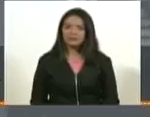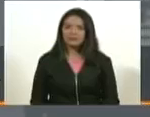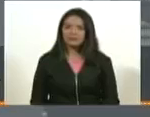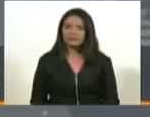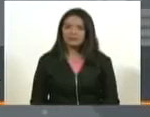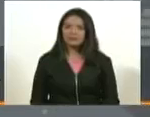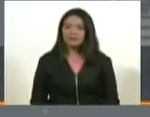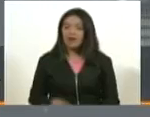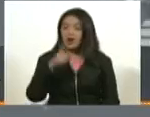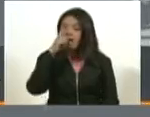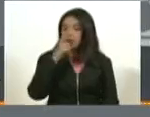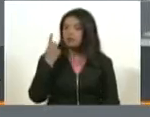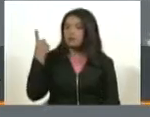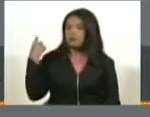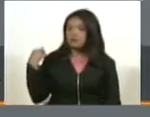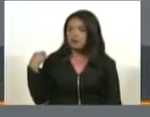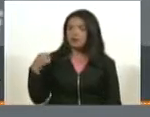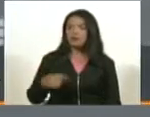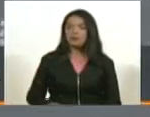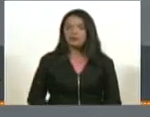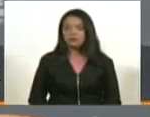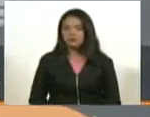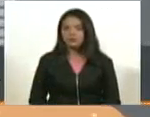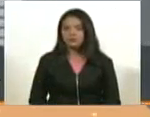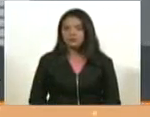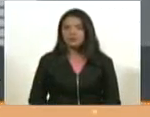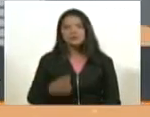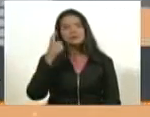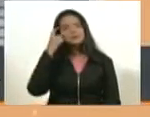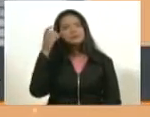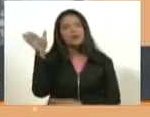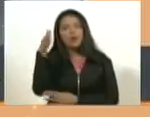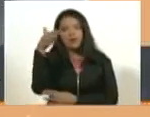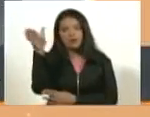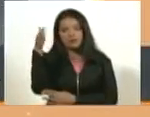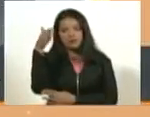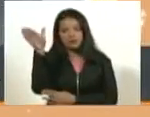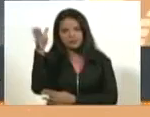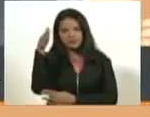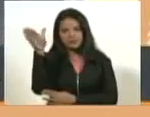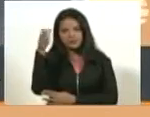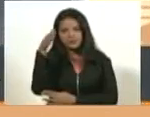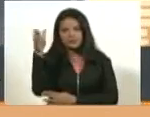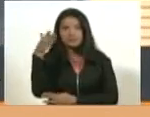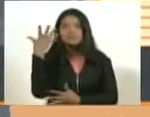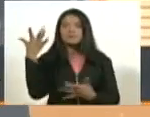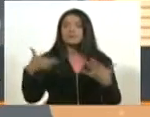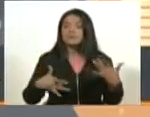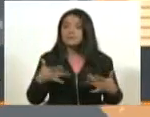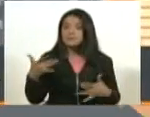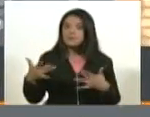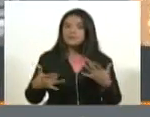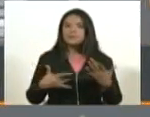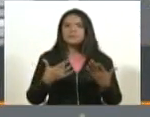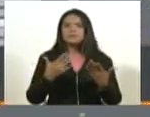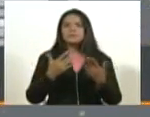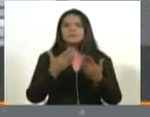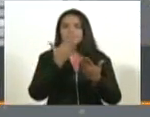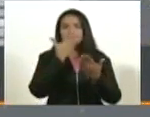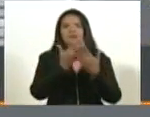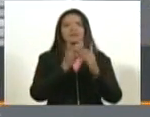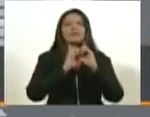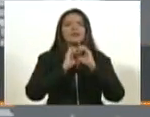El año pasado, el Día de la Bandera, hubo un acto ante el sarcófago del